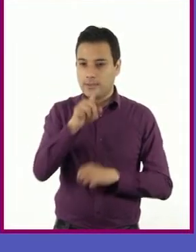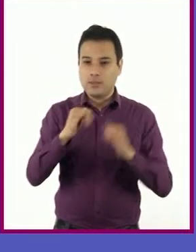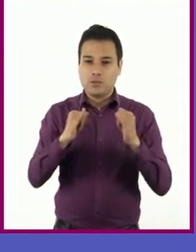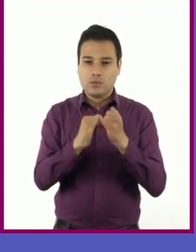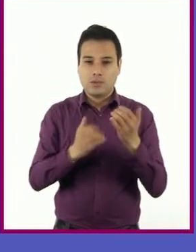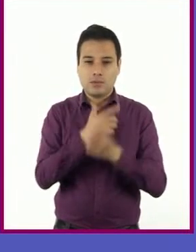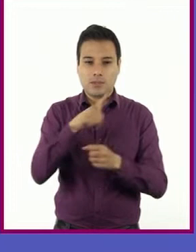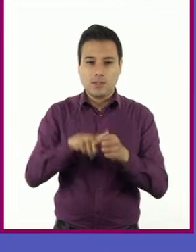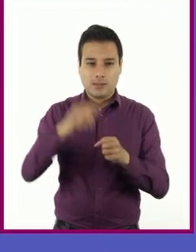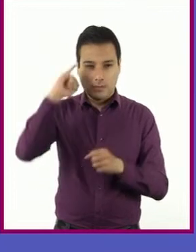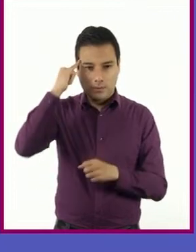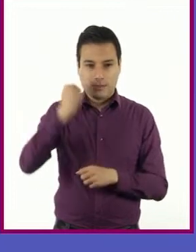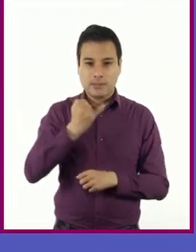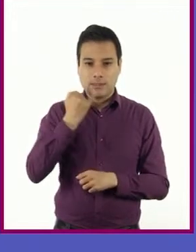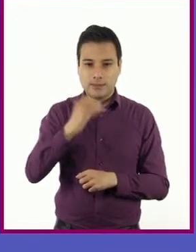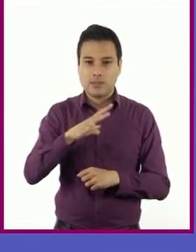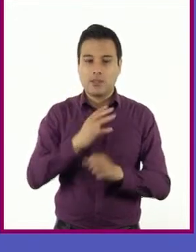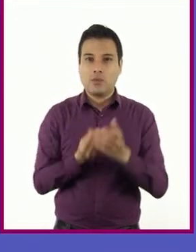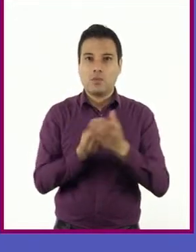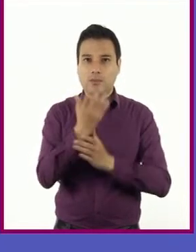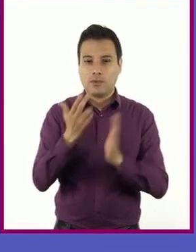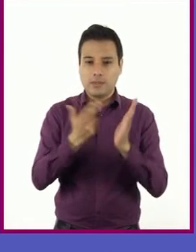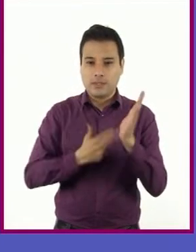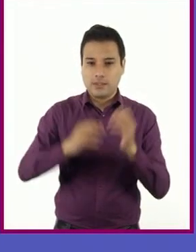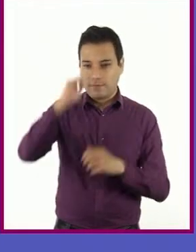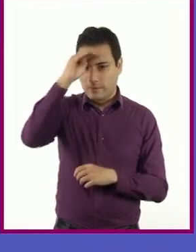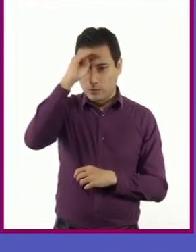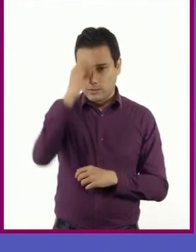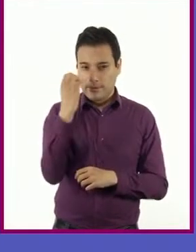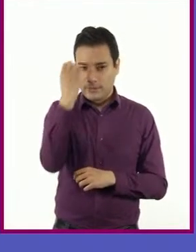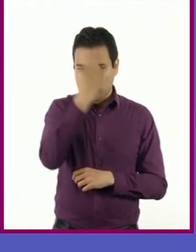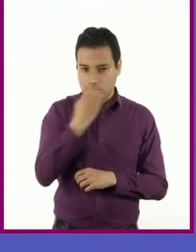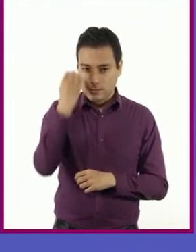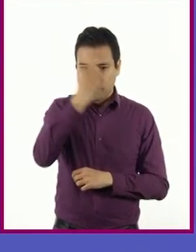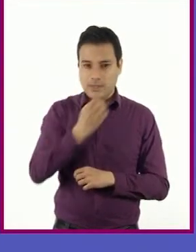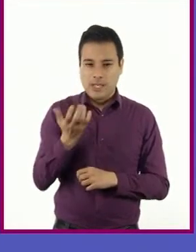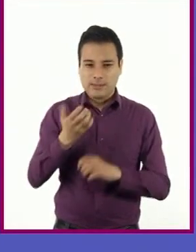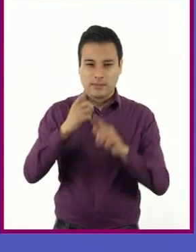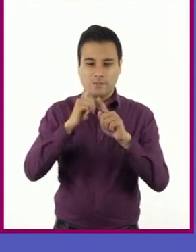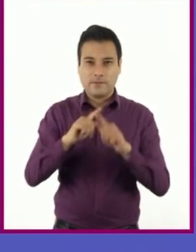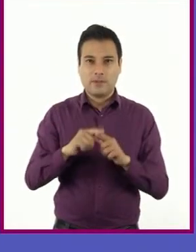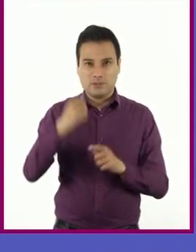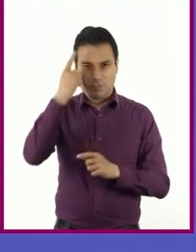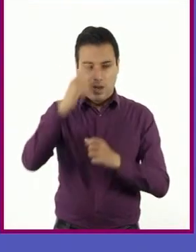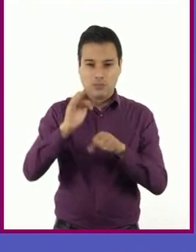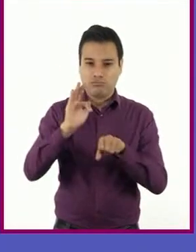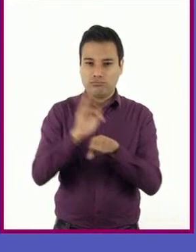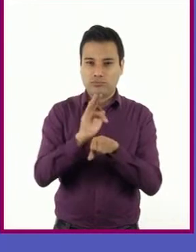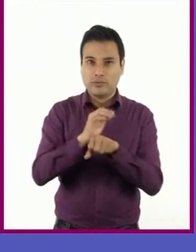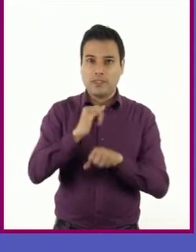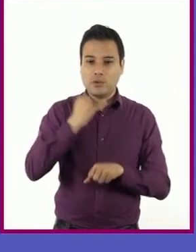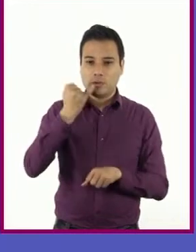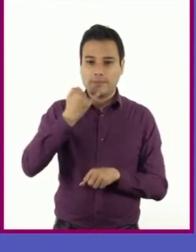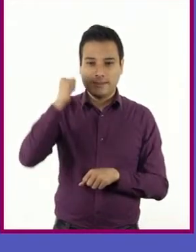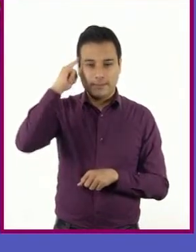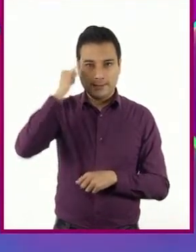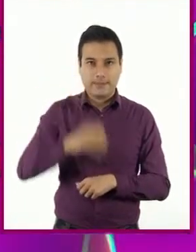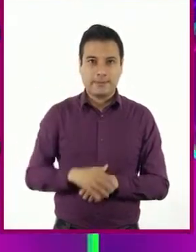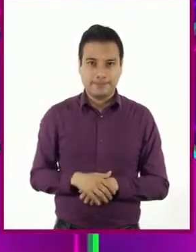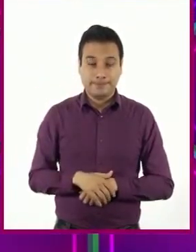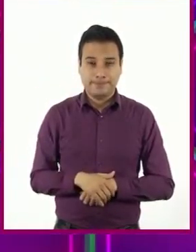INALI, inauguraron el taller de reflexión, análisis y definición de acciones para el fortalecimiento de las lenguas indígenas en la